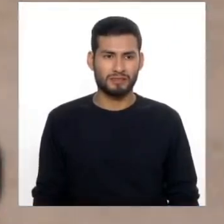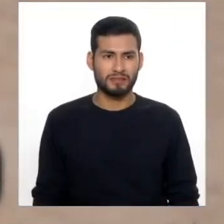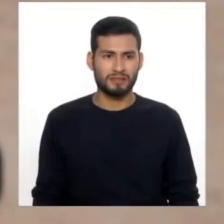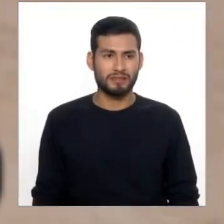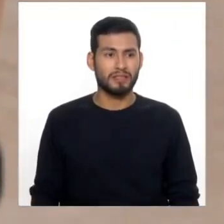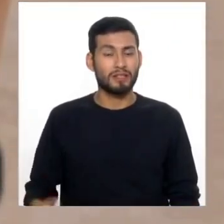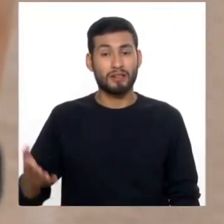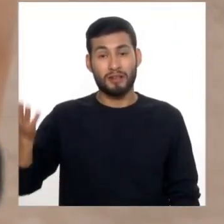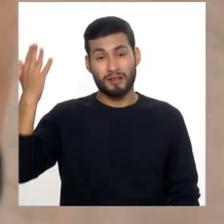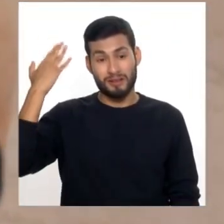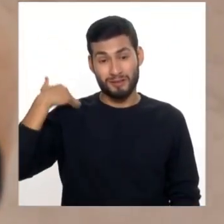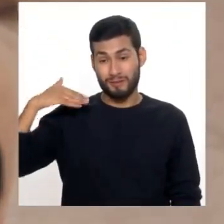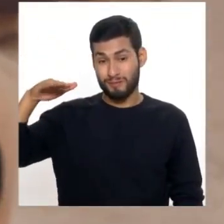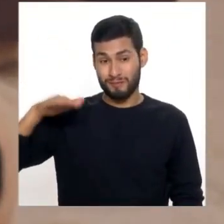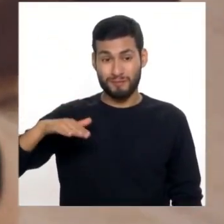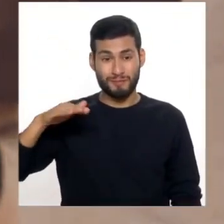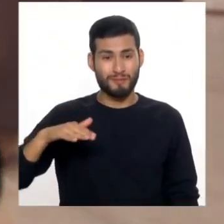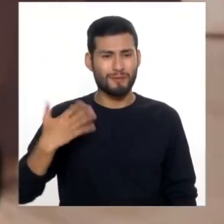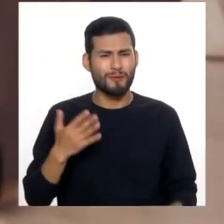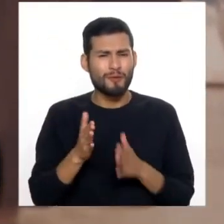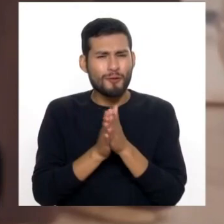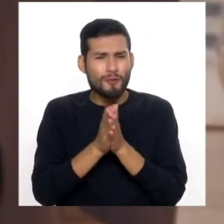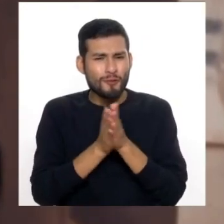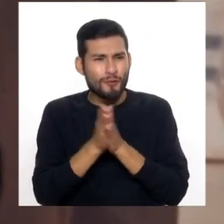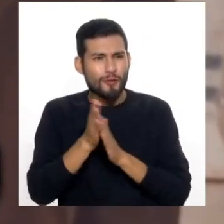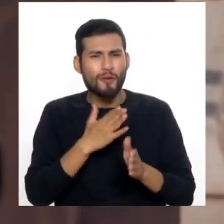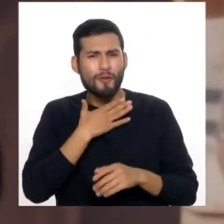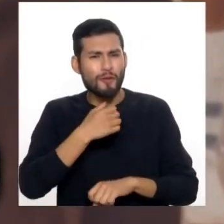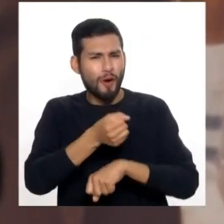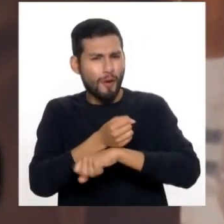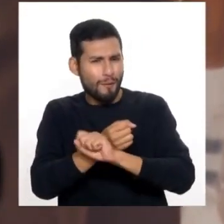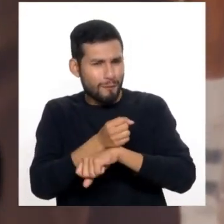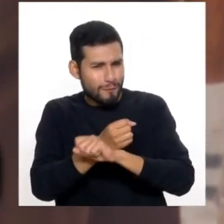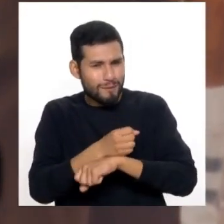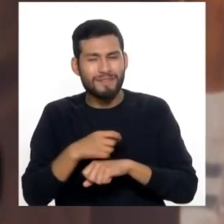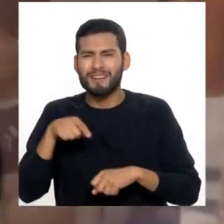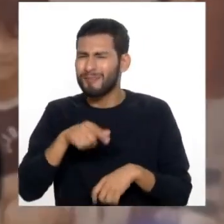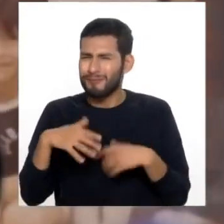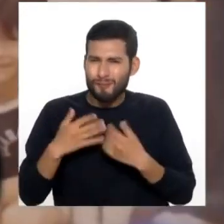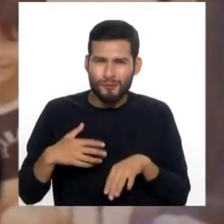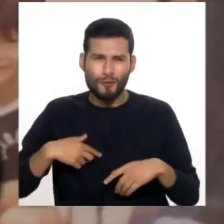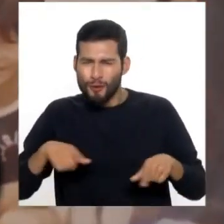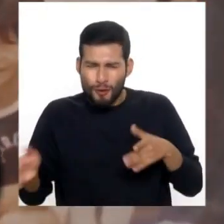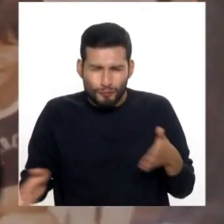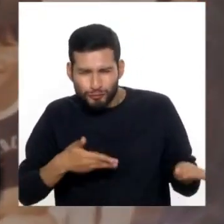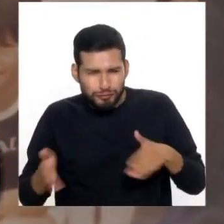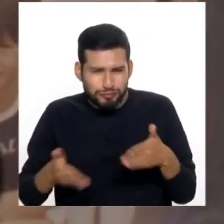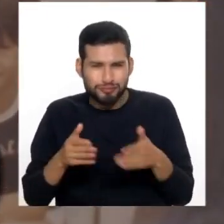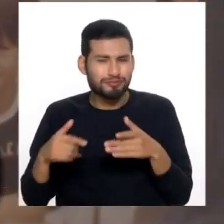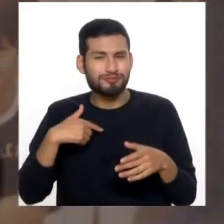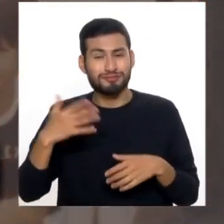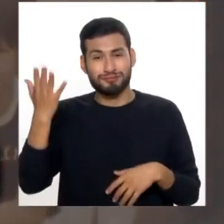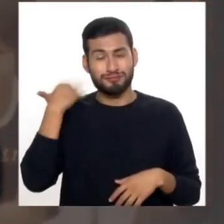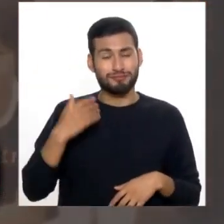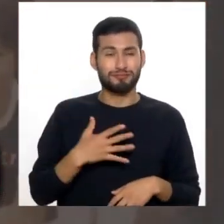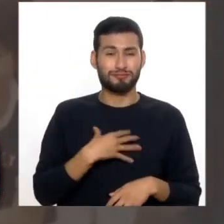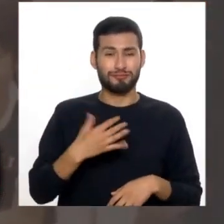Desde muy pequeño, tuvo mucha afición por el fútbol, deporte que desarrolló desde los 4 años.